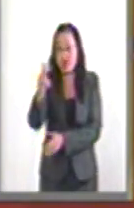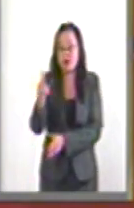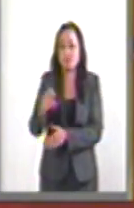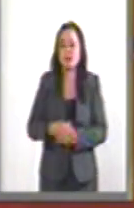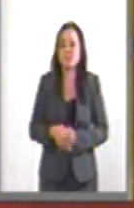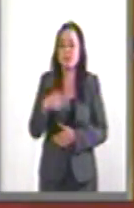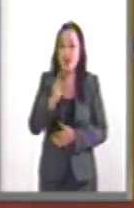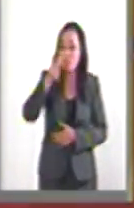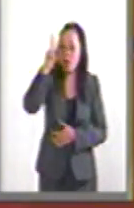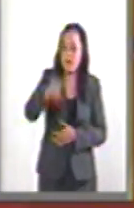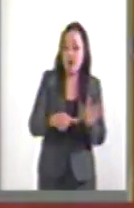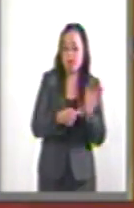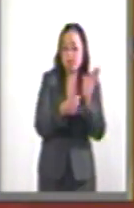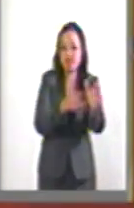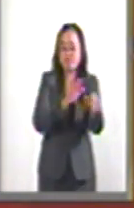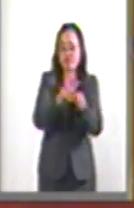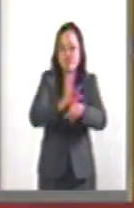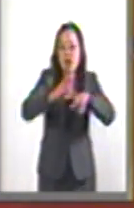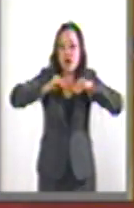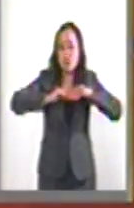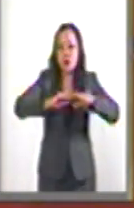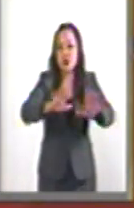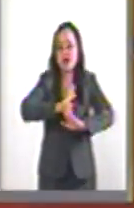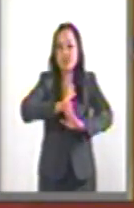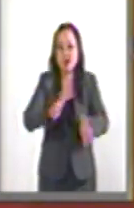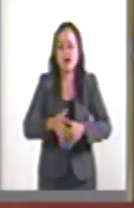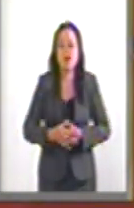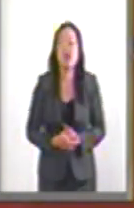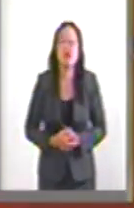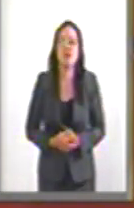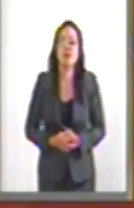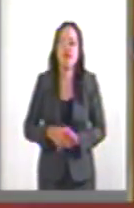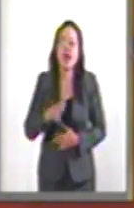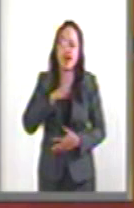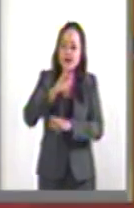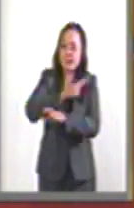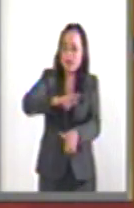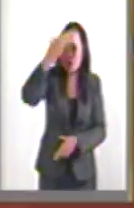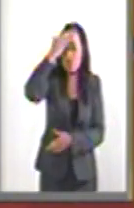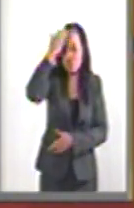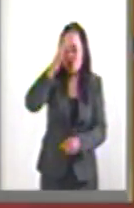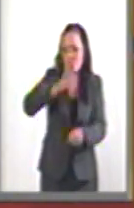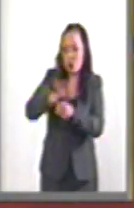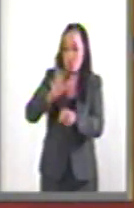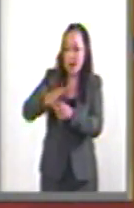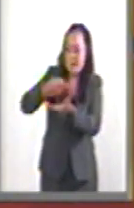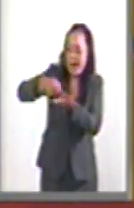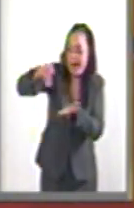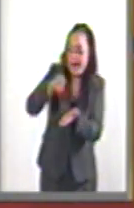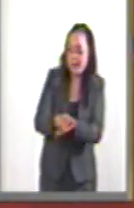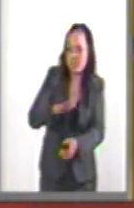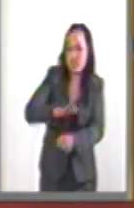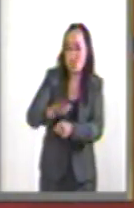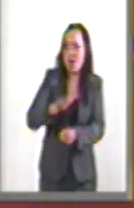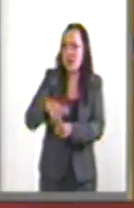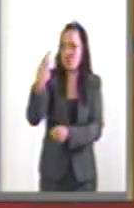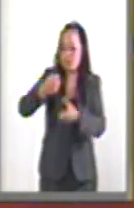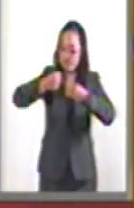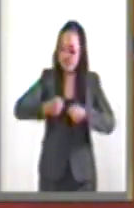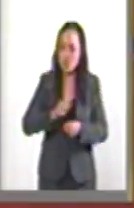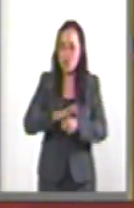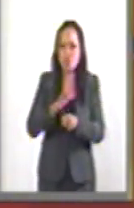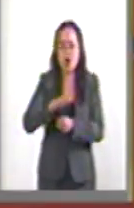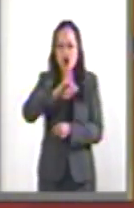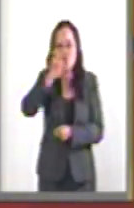había quedado sembrada. Un reconocimiento a la valentía y a la firmeza de Juan